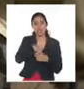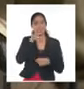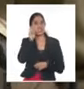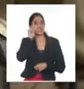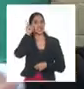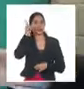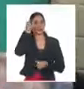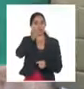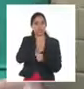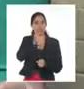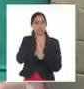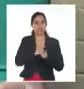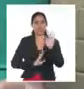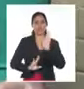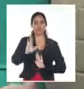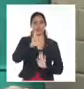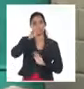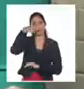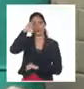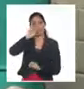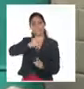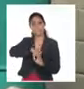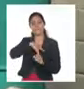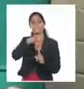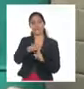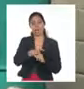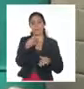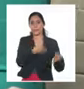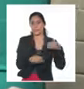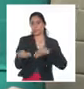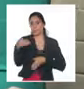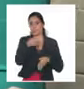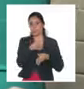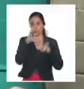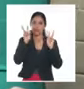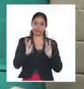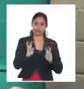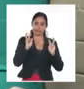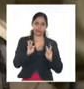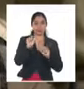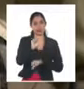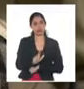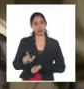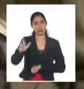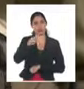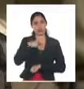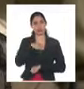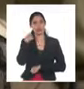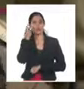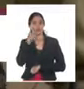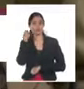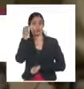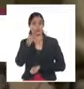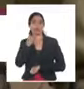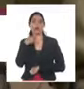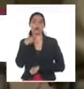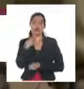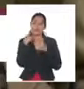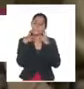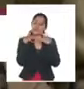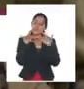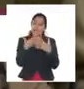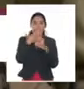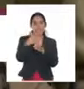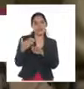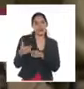defensa de la patria y la participación en tareas de impacto social. Nosotros consideramos que lo más importante es que cada una de las